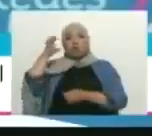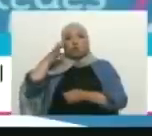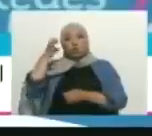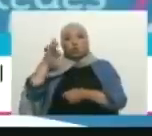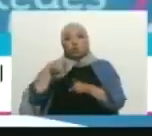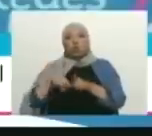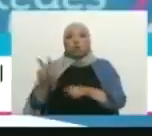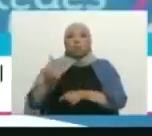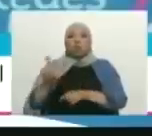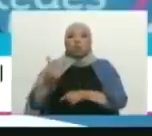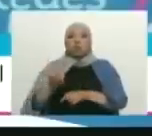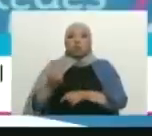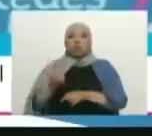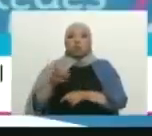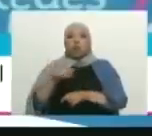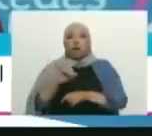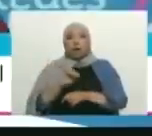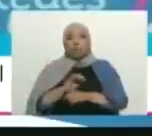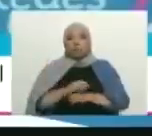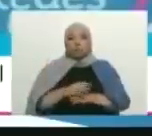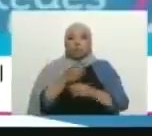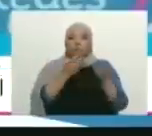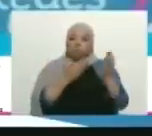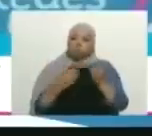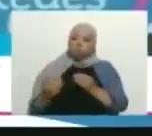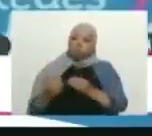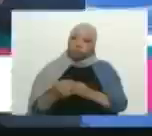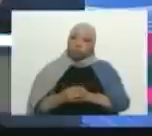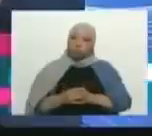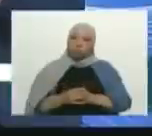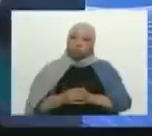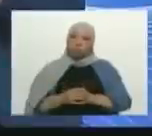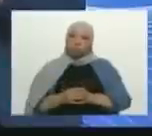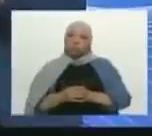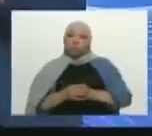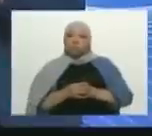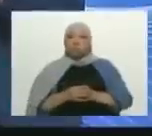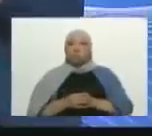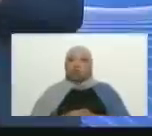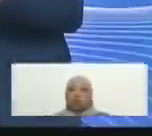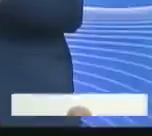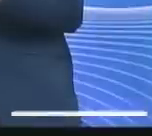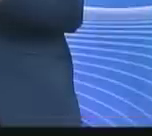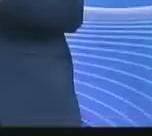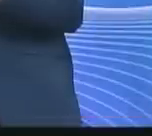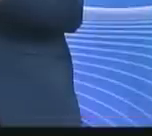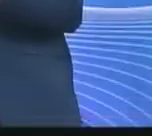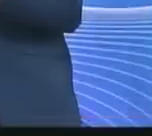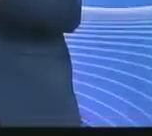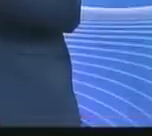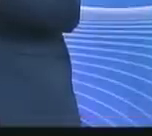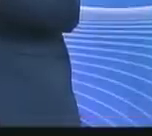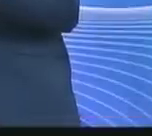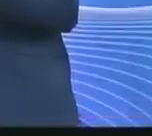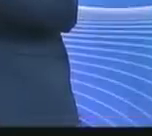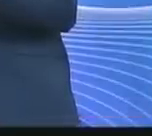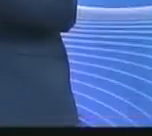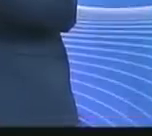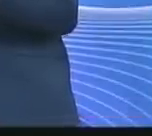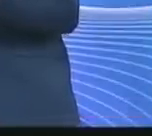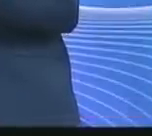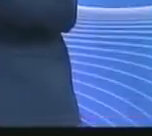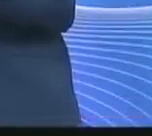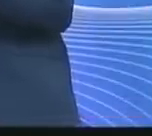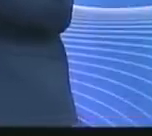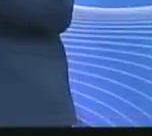en Venezuela. Aquí la tenemos, pues. Bienvenido. Bueno, en más noticias, presidente, tenemos también a través de